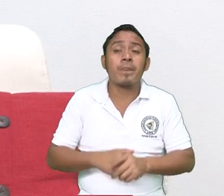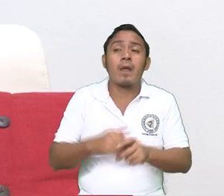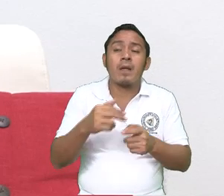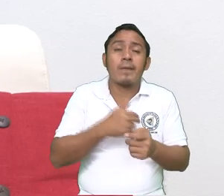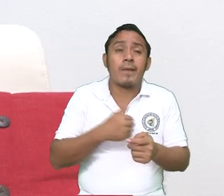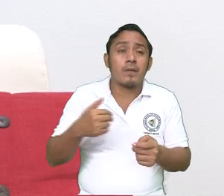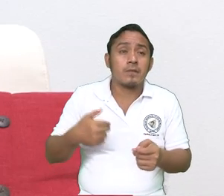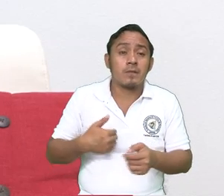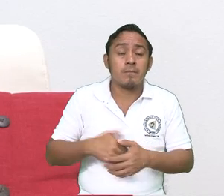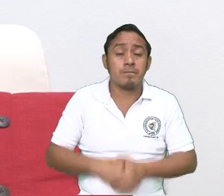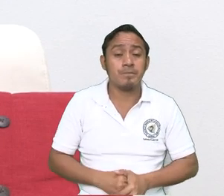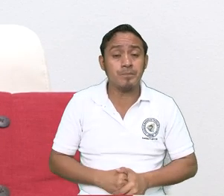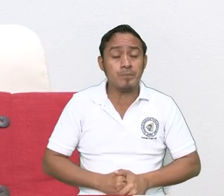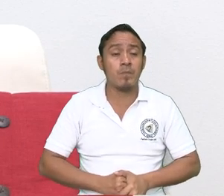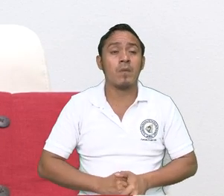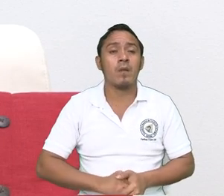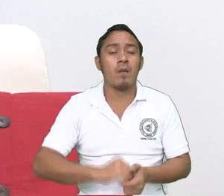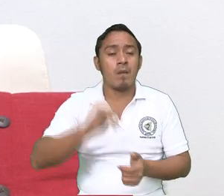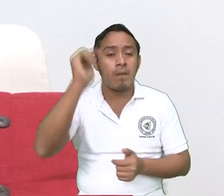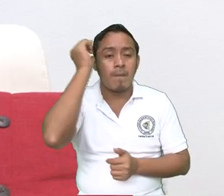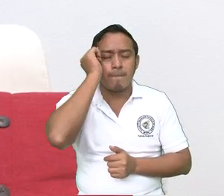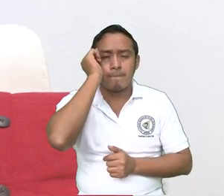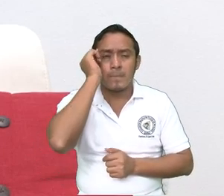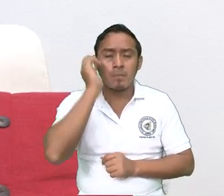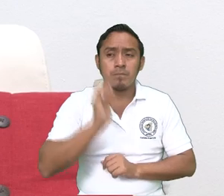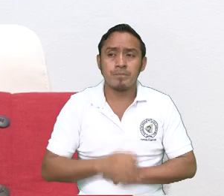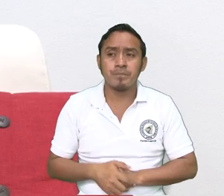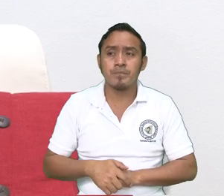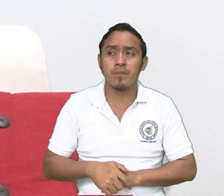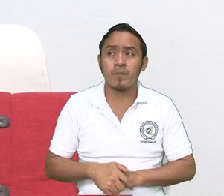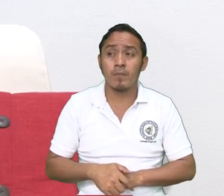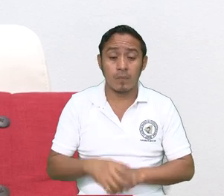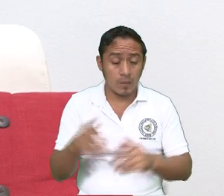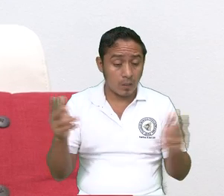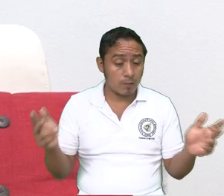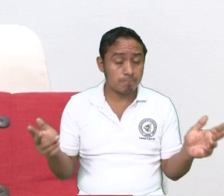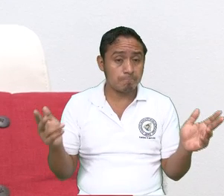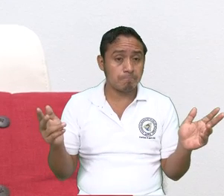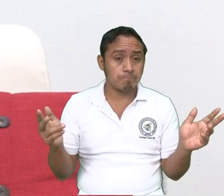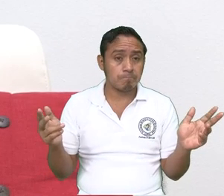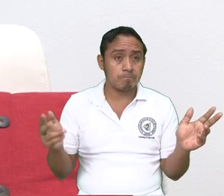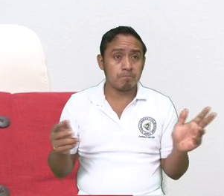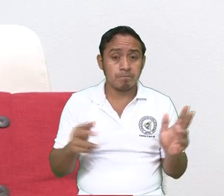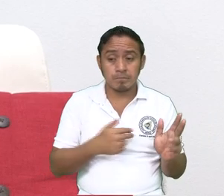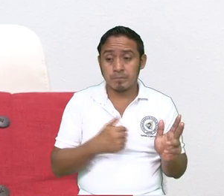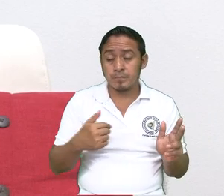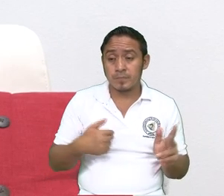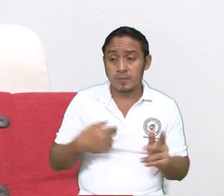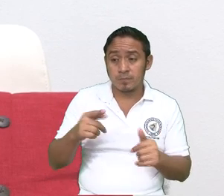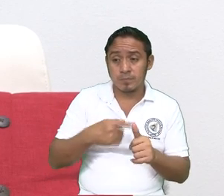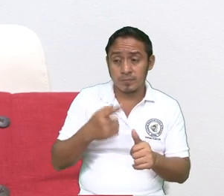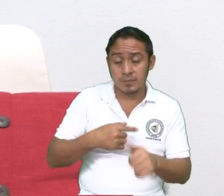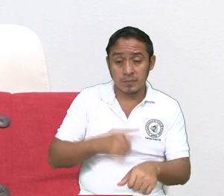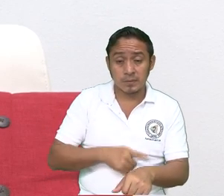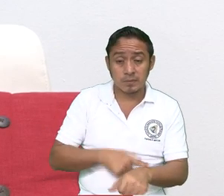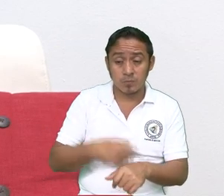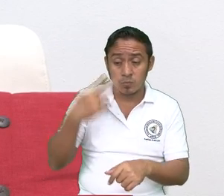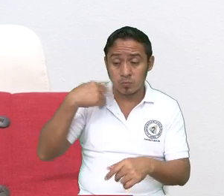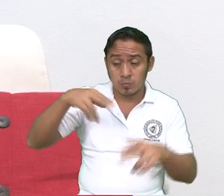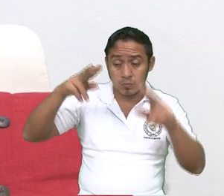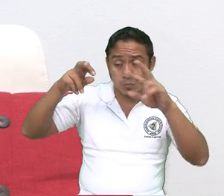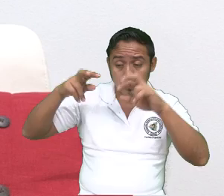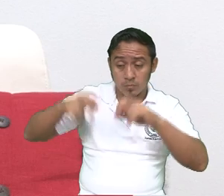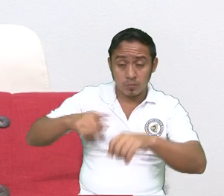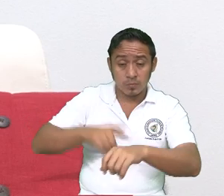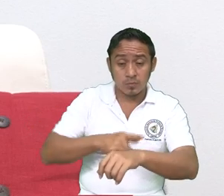que hacer creo de que si va a ocurrir algo lo que hay que hacer es identificarlo temprano verdad